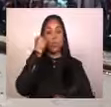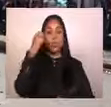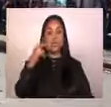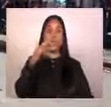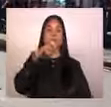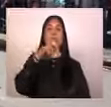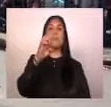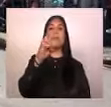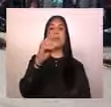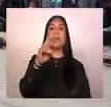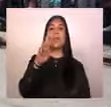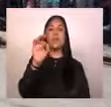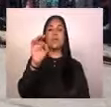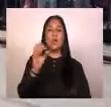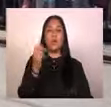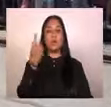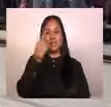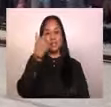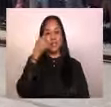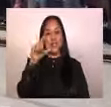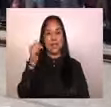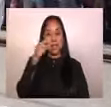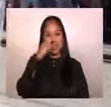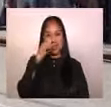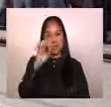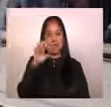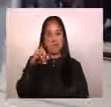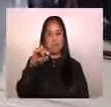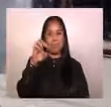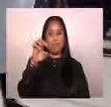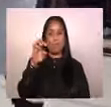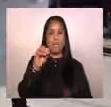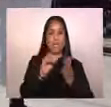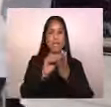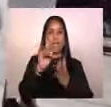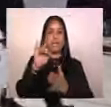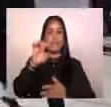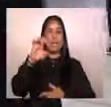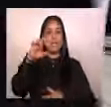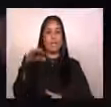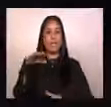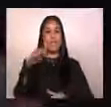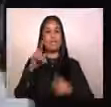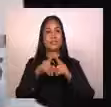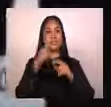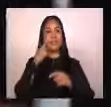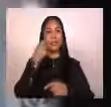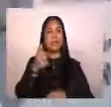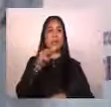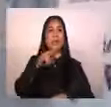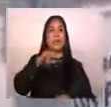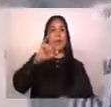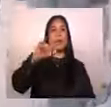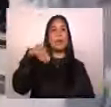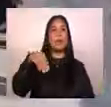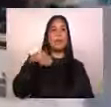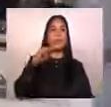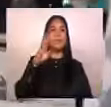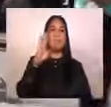Zacatepeques. Bienvenidos, Imbacop, San José Los Pinos y Villa Victoria.